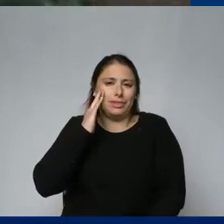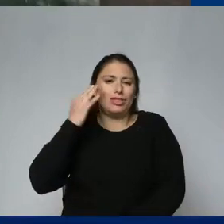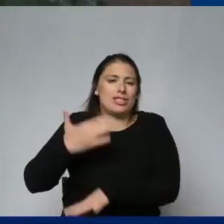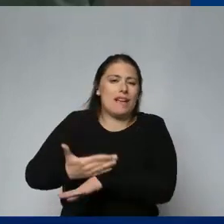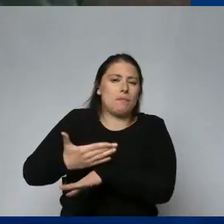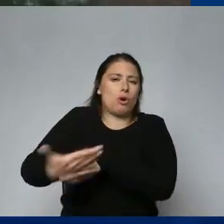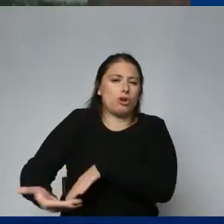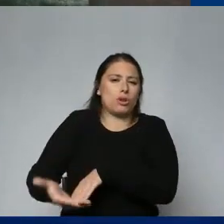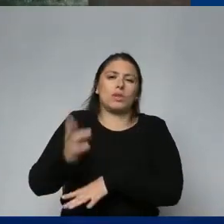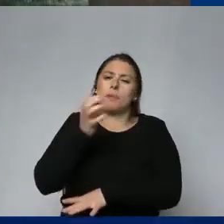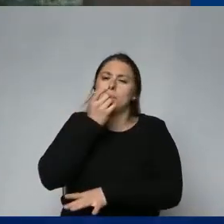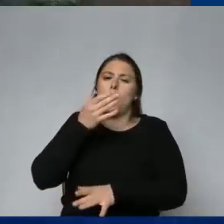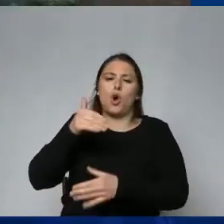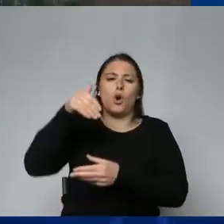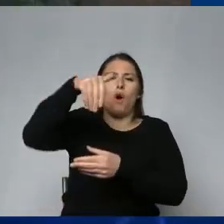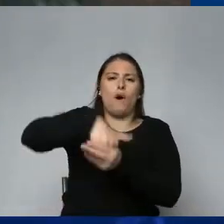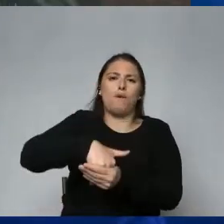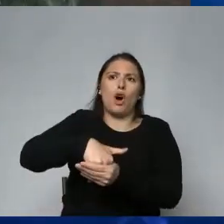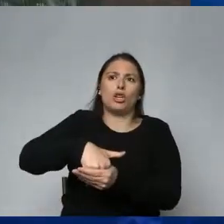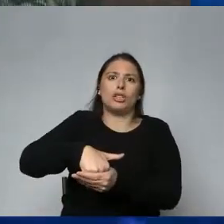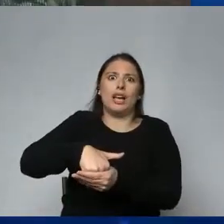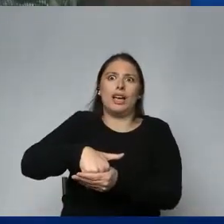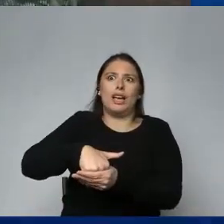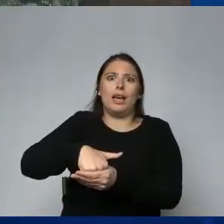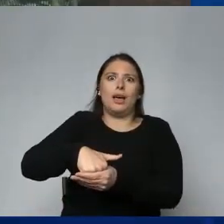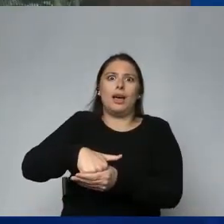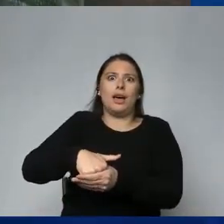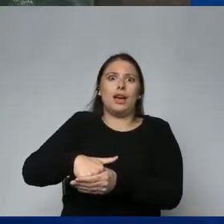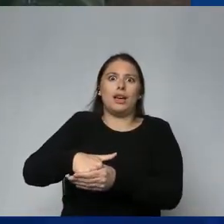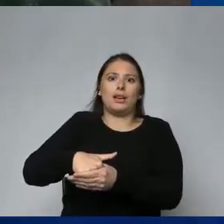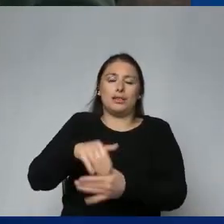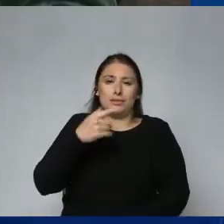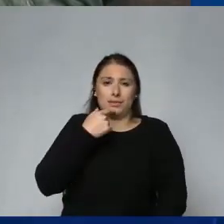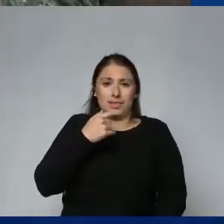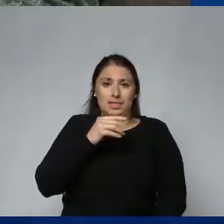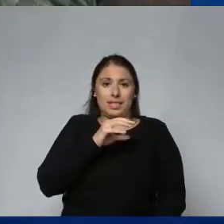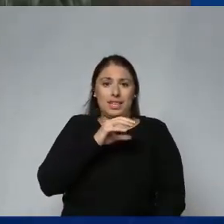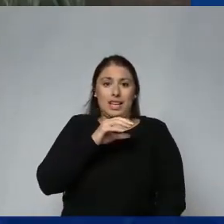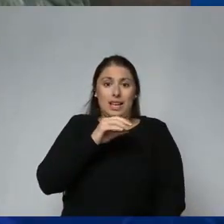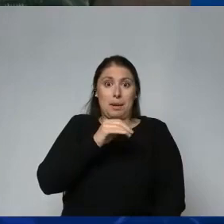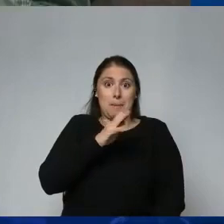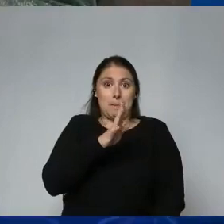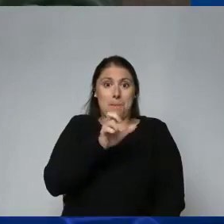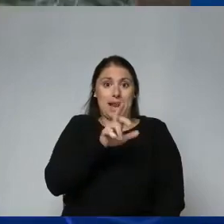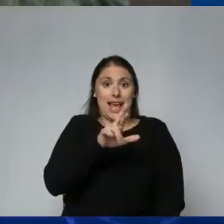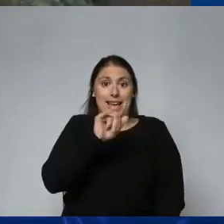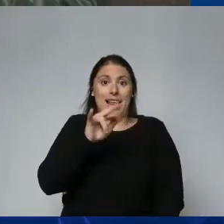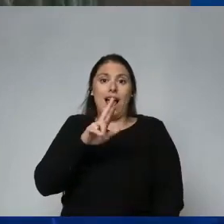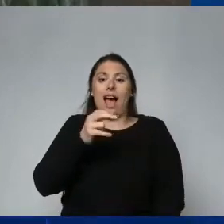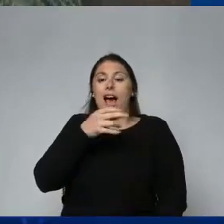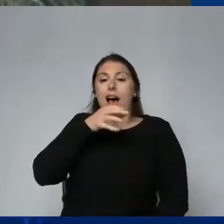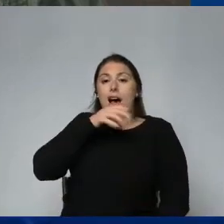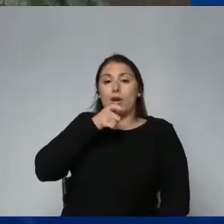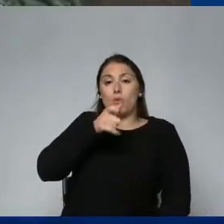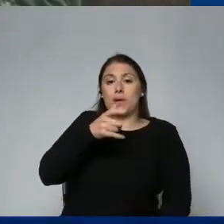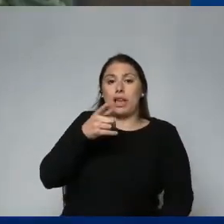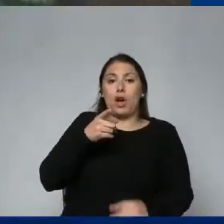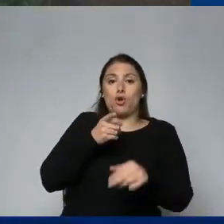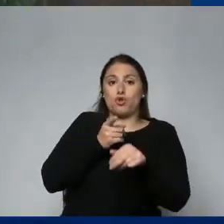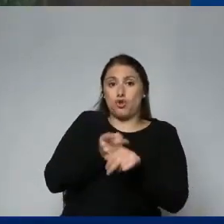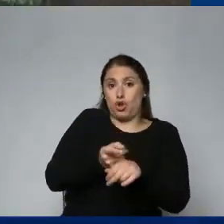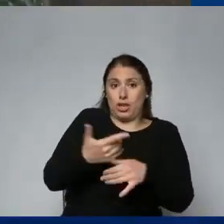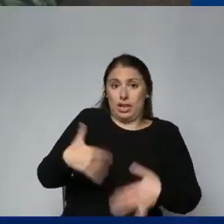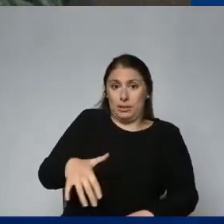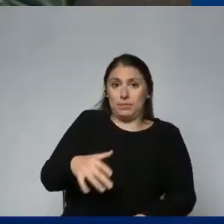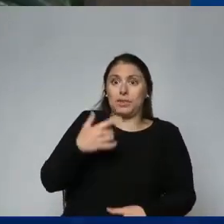pasar y tenemos que votar esto. Carlos Julio Pereira estaba argumentando en contra, cómo se estaba votando